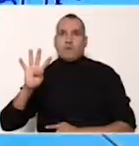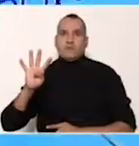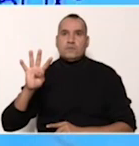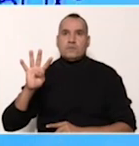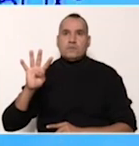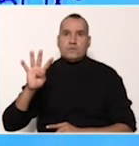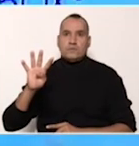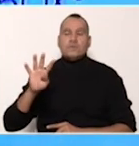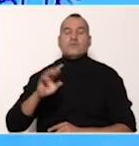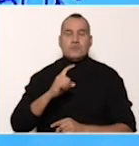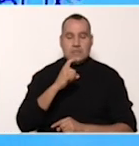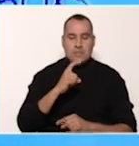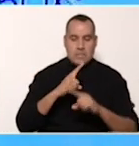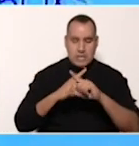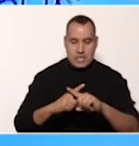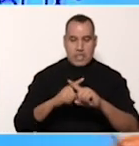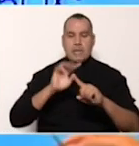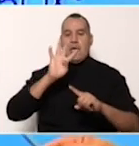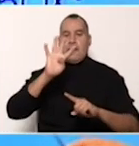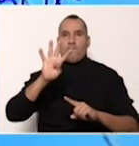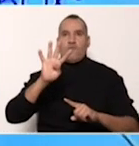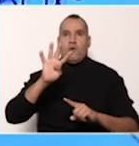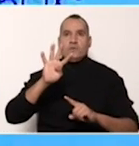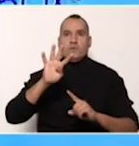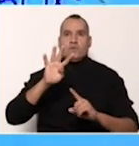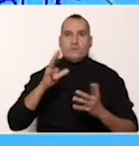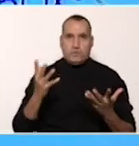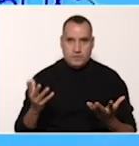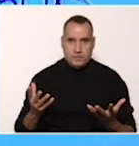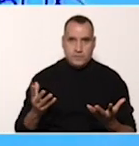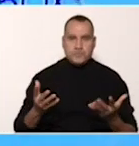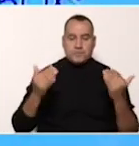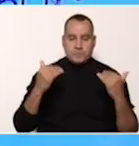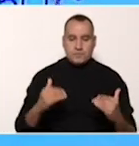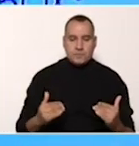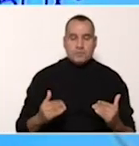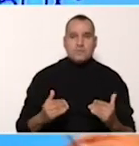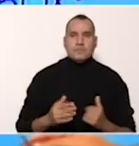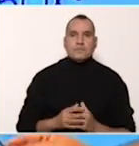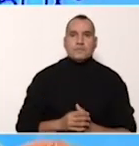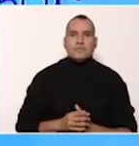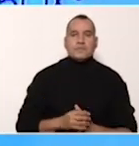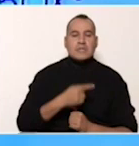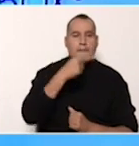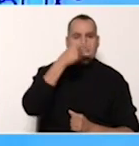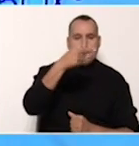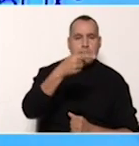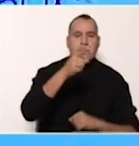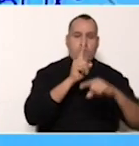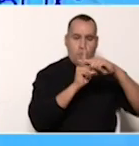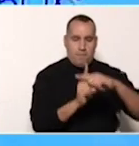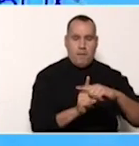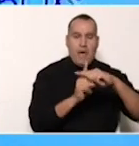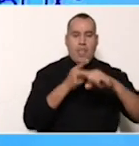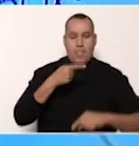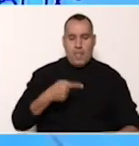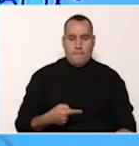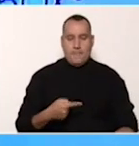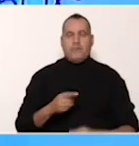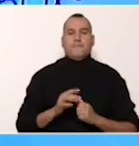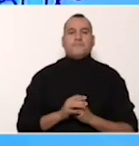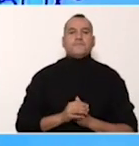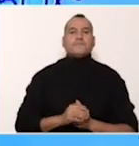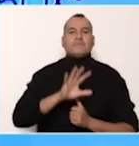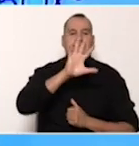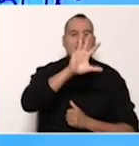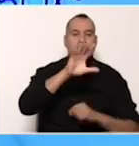Da X a la 4. Vamos a continuar con el próximo término. Menos por más da menos.